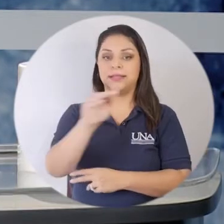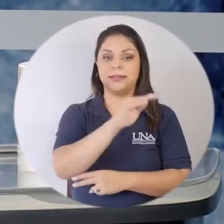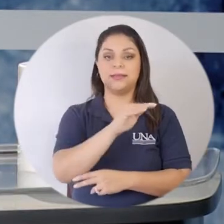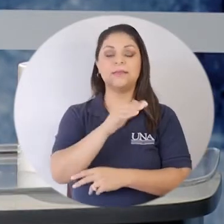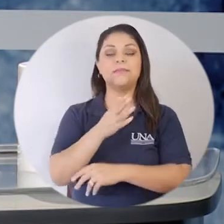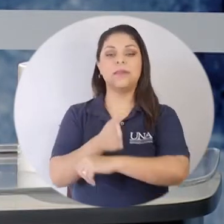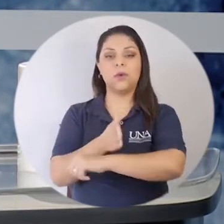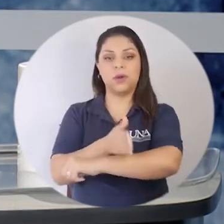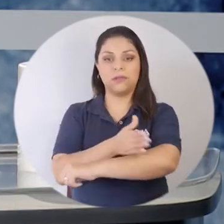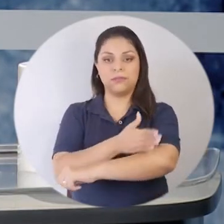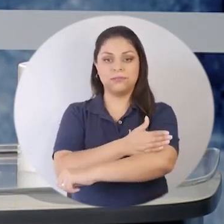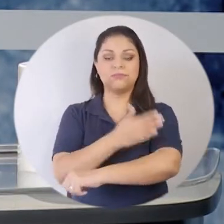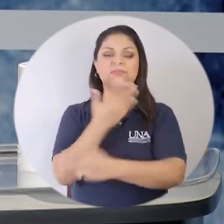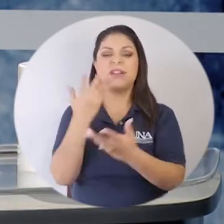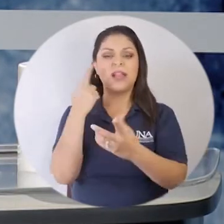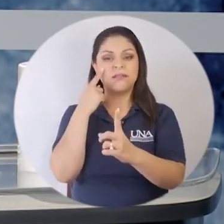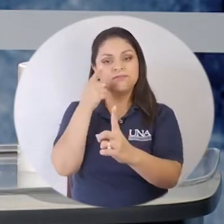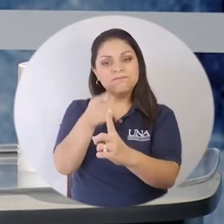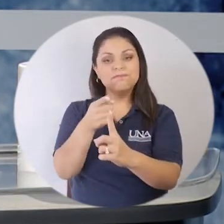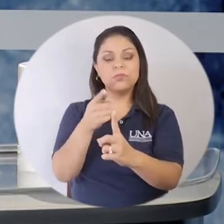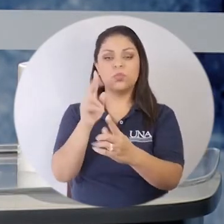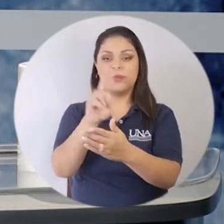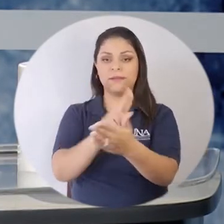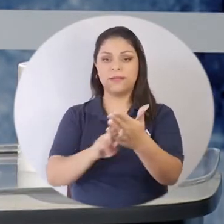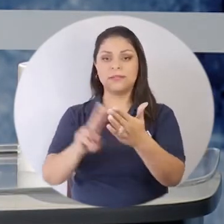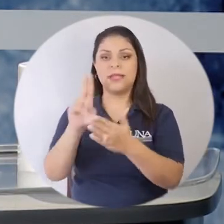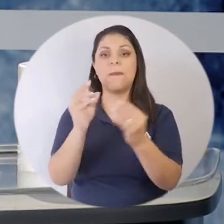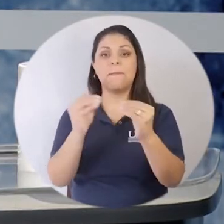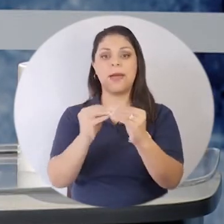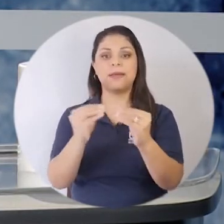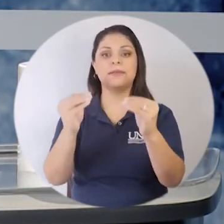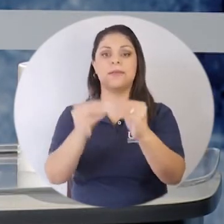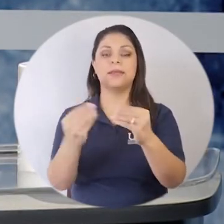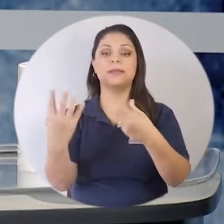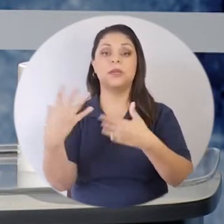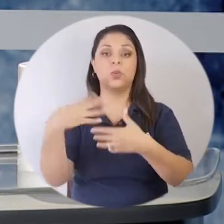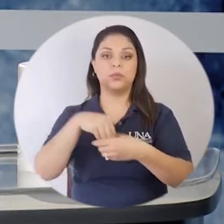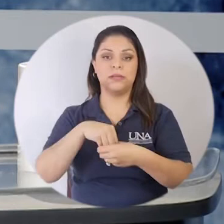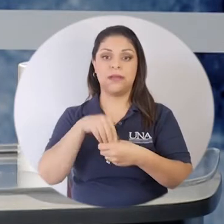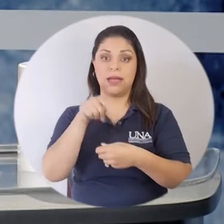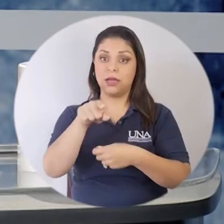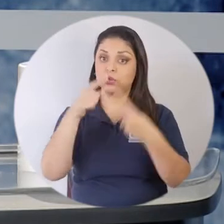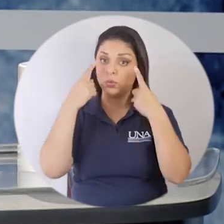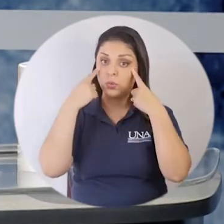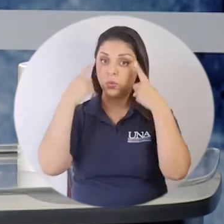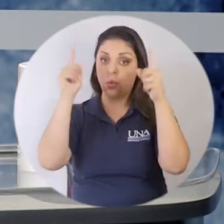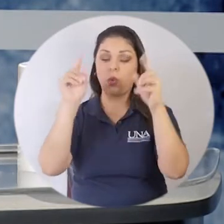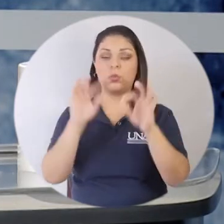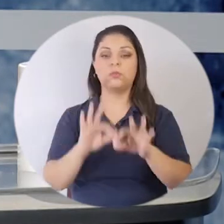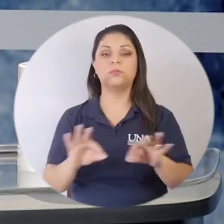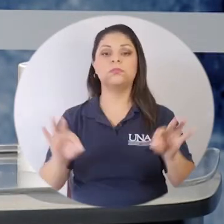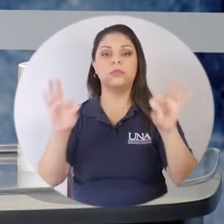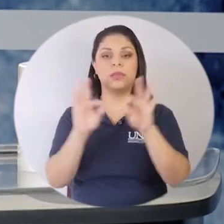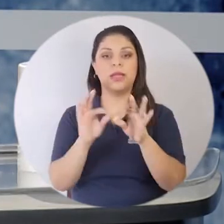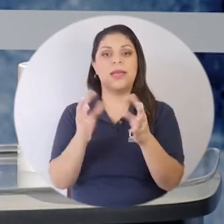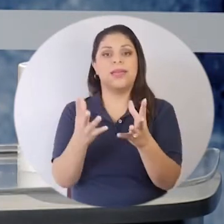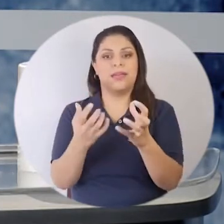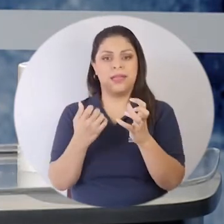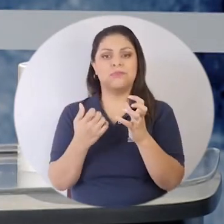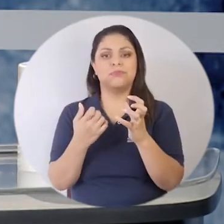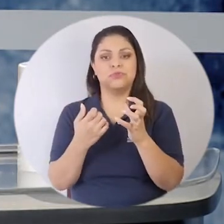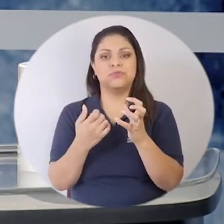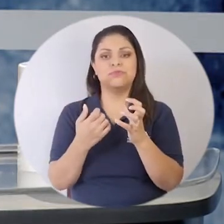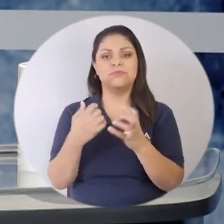de mejoramiento en vísperas de buscar una universidad cada vez más inclusiva. Es un logro muy importante que